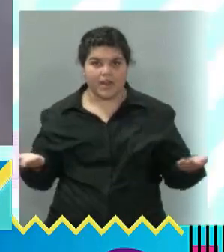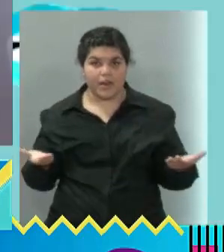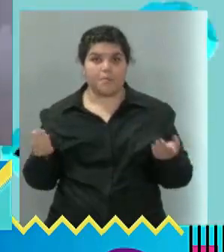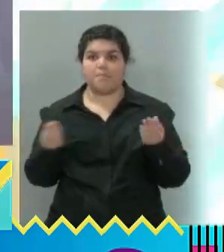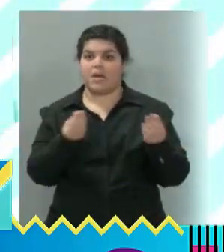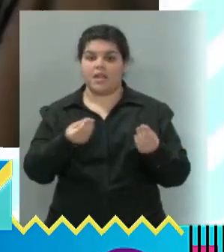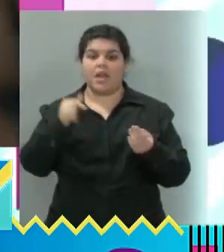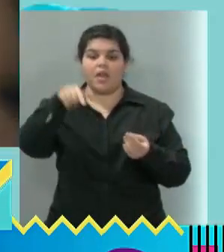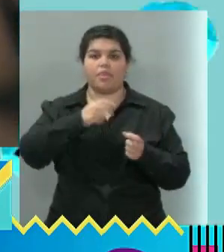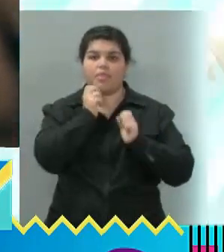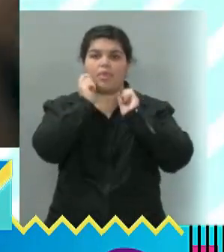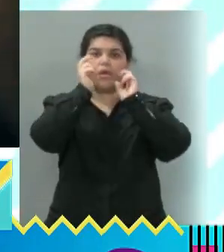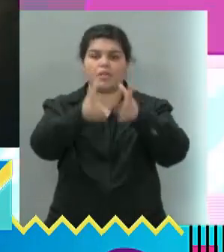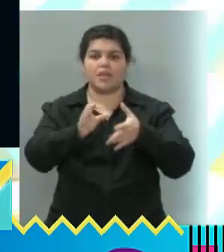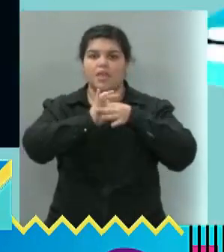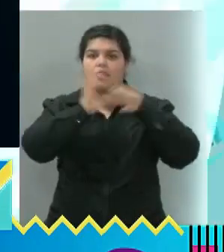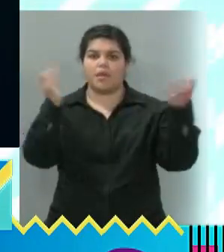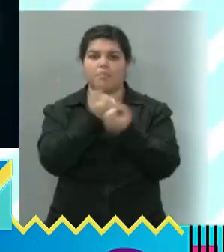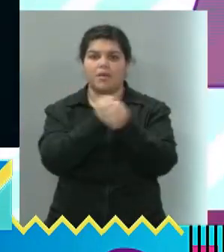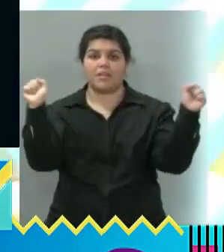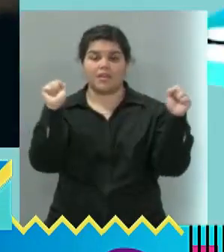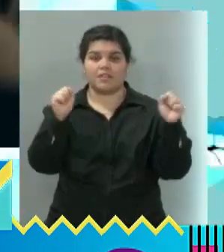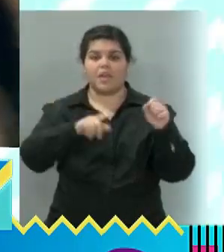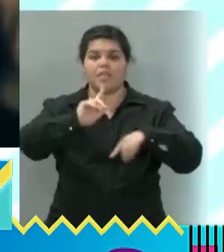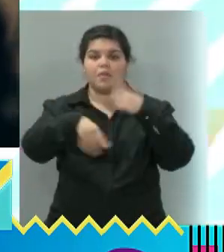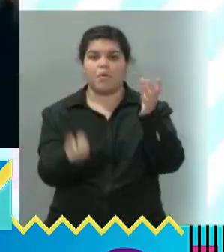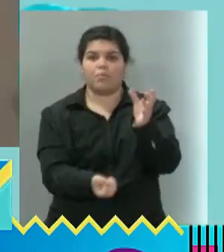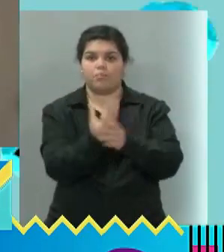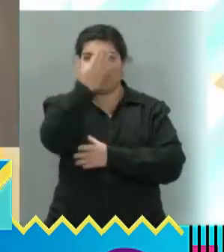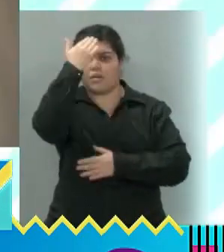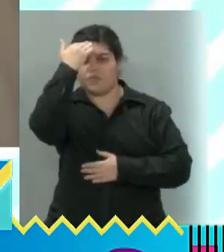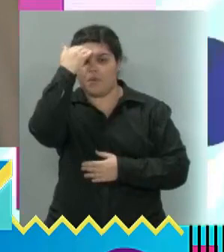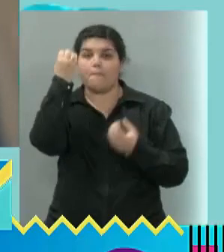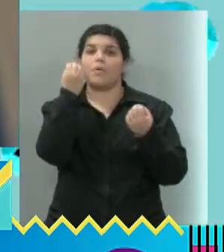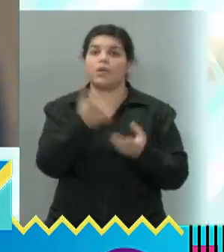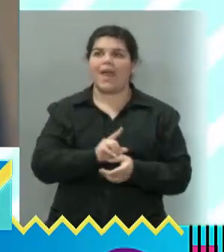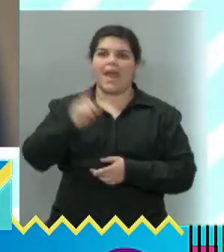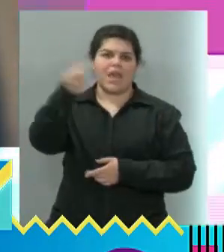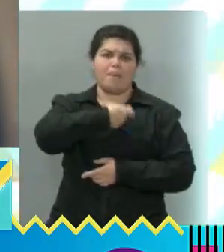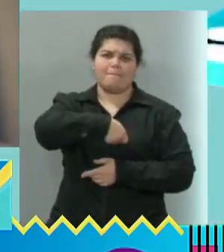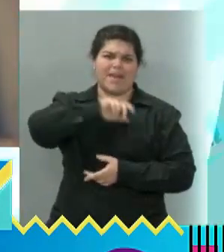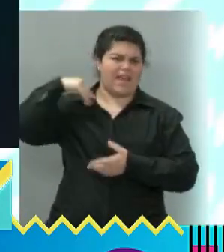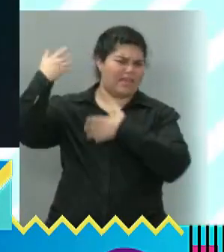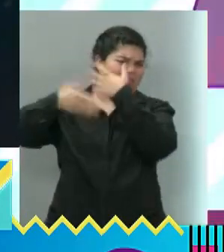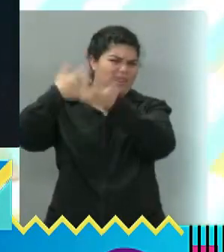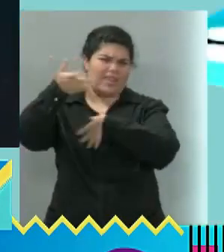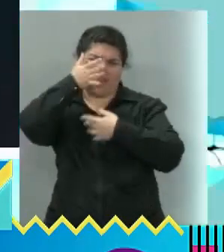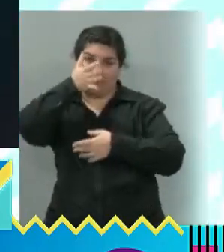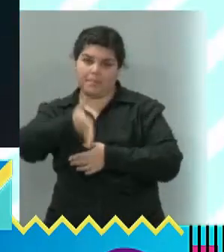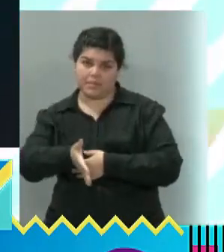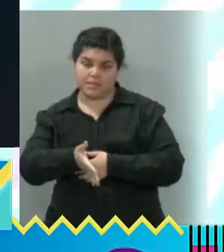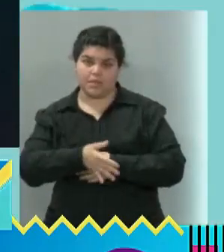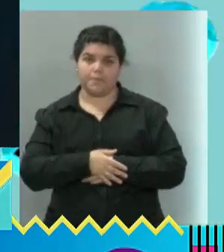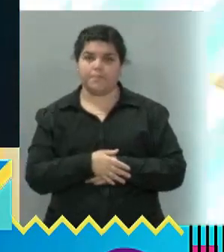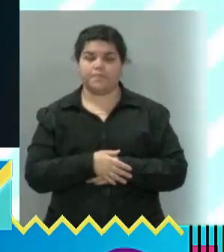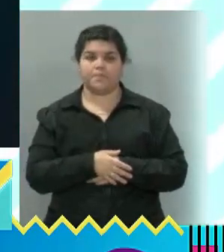para declarar la independencia y elaborar una constitución, dada que la situación en España era caótica. Bien. Ante